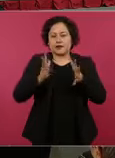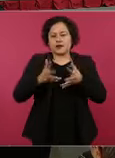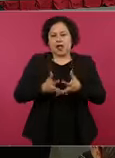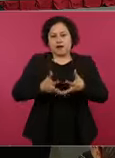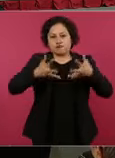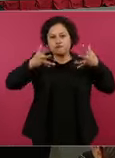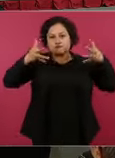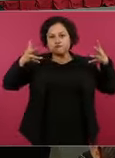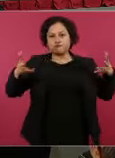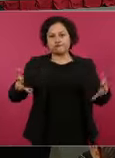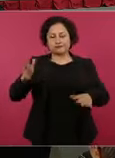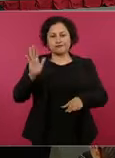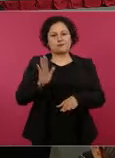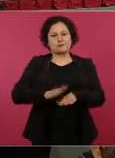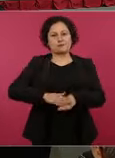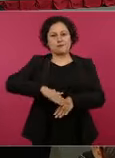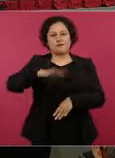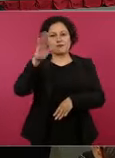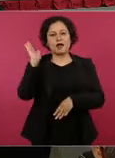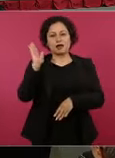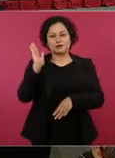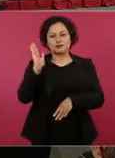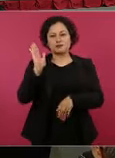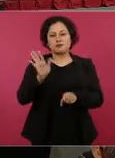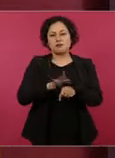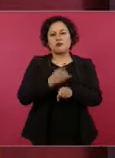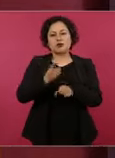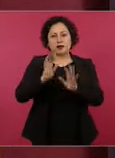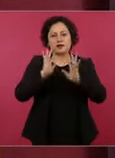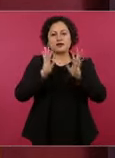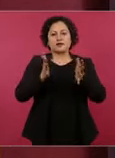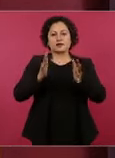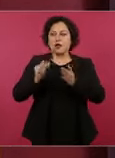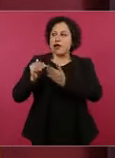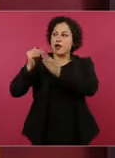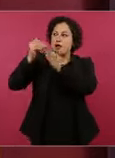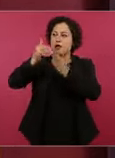mucho, sobre todo creció el comercio.